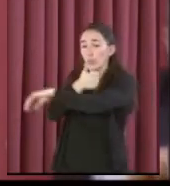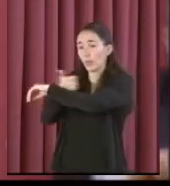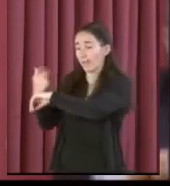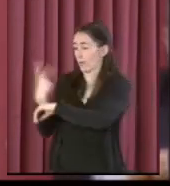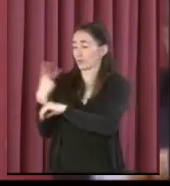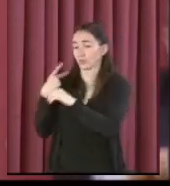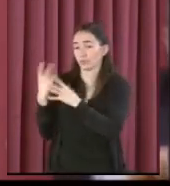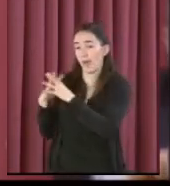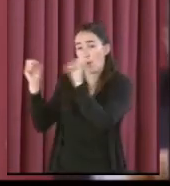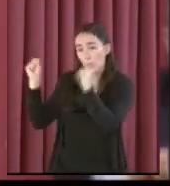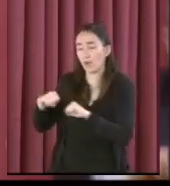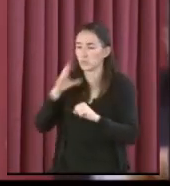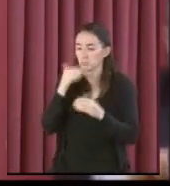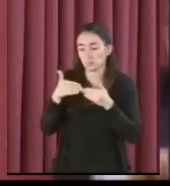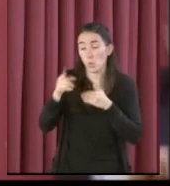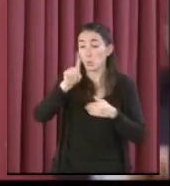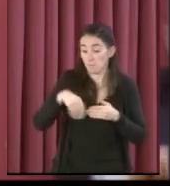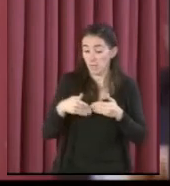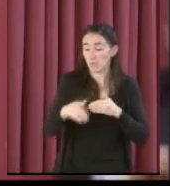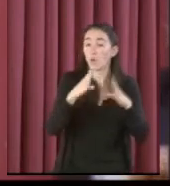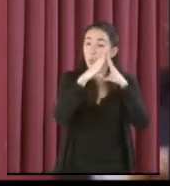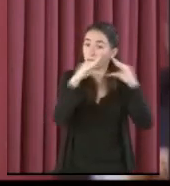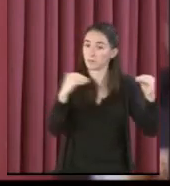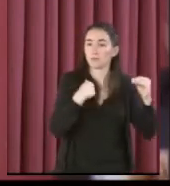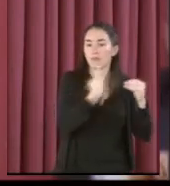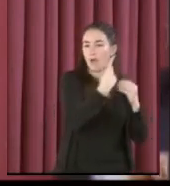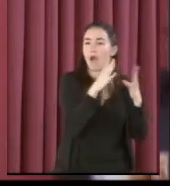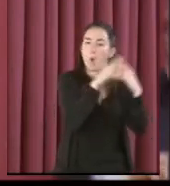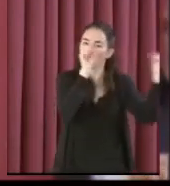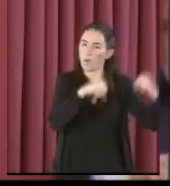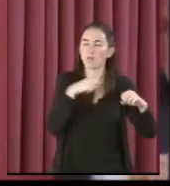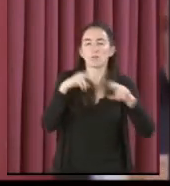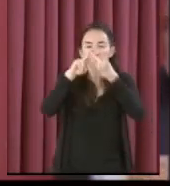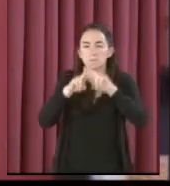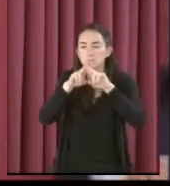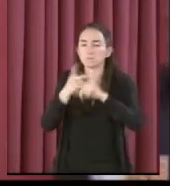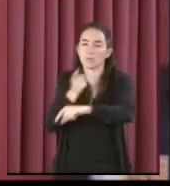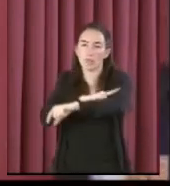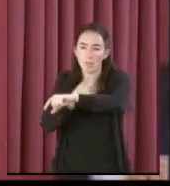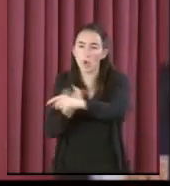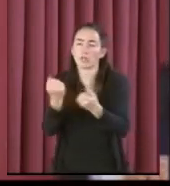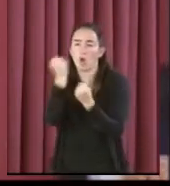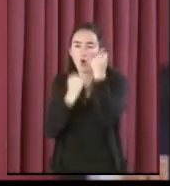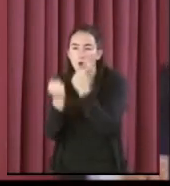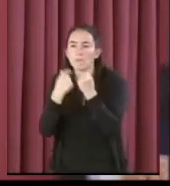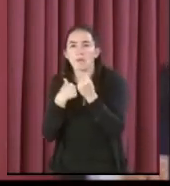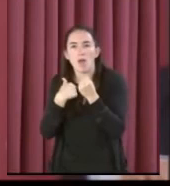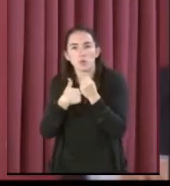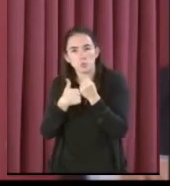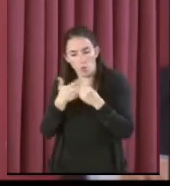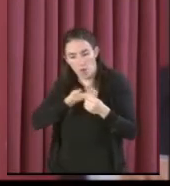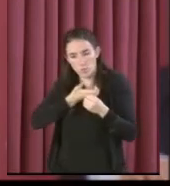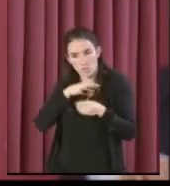con la universidad, convenios para evaluar las políticas sociales y deportivas que realizamos. Solo midiendo podremos